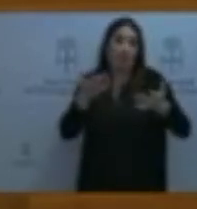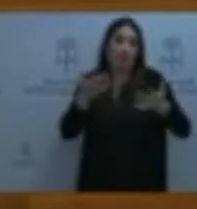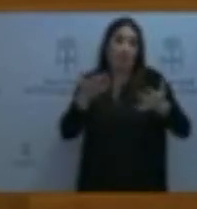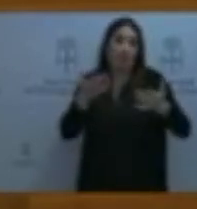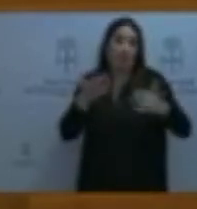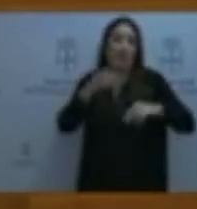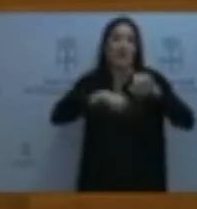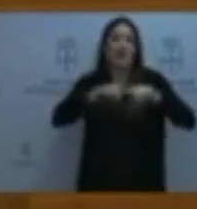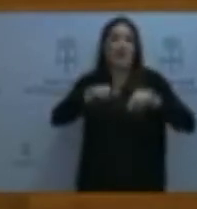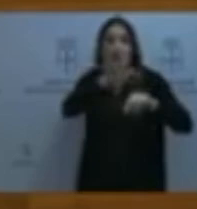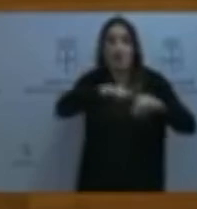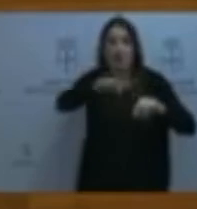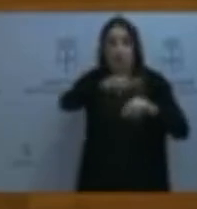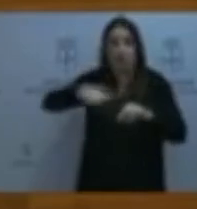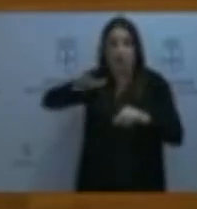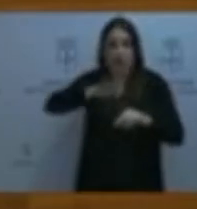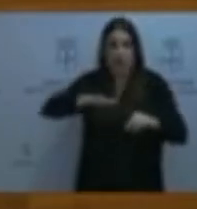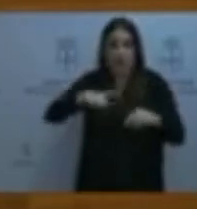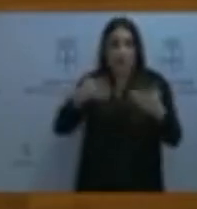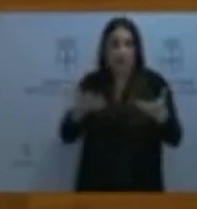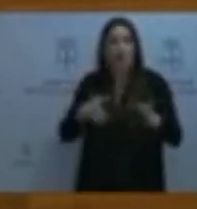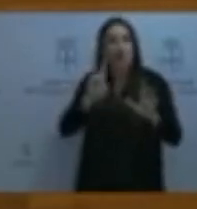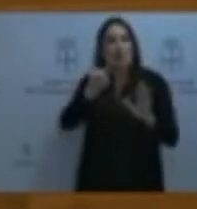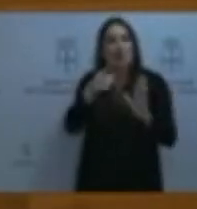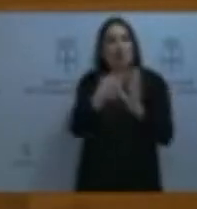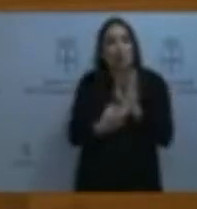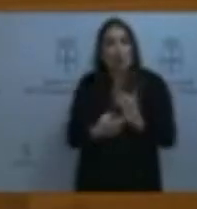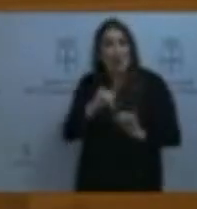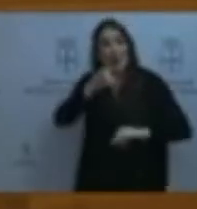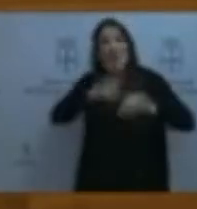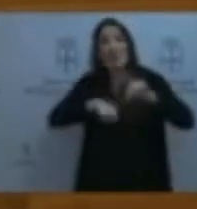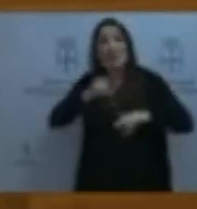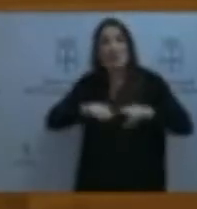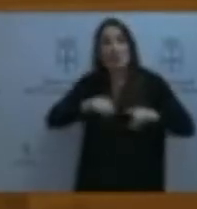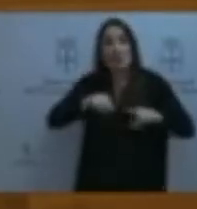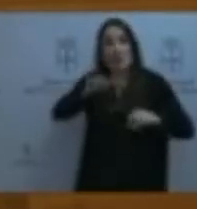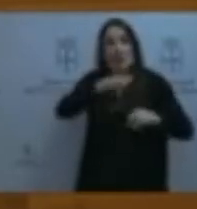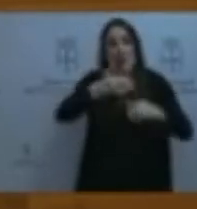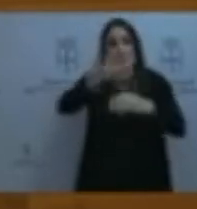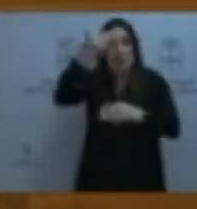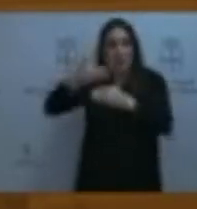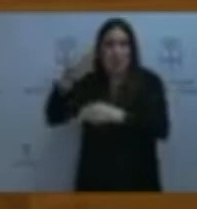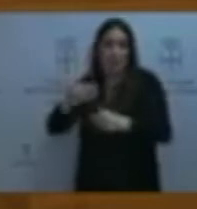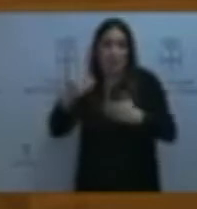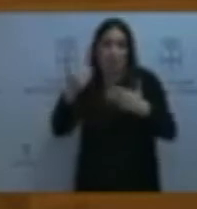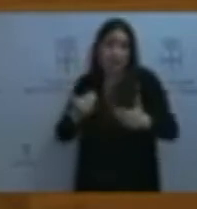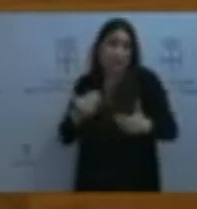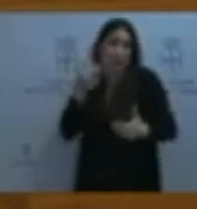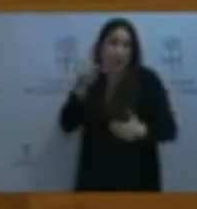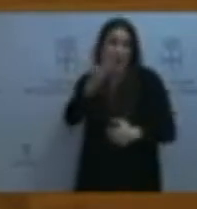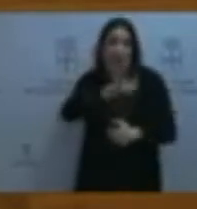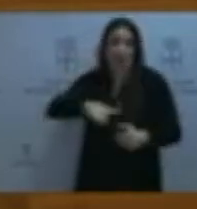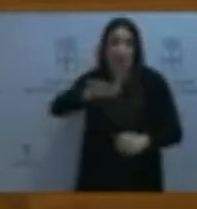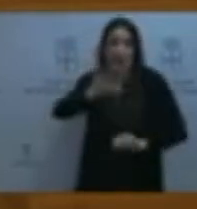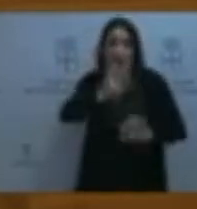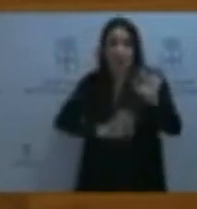unidades territoriales parroquiales, pero lleva correcciones en función de barreras físicas y áreas de distribución. Ya lo llevan, lo